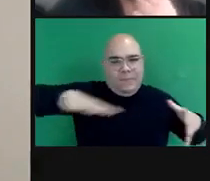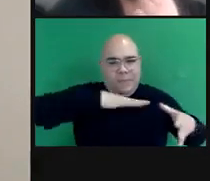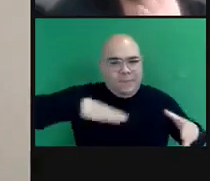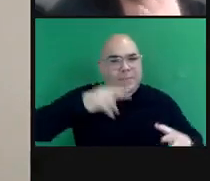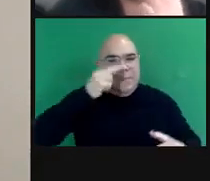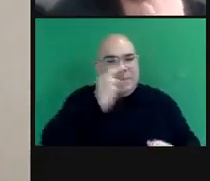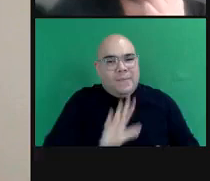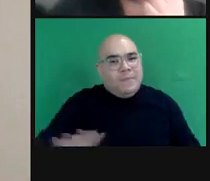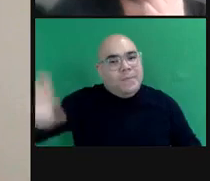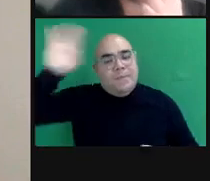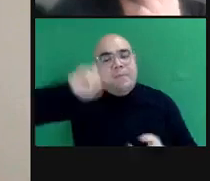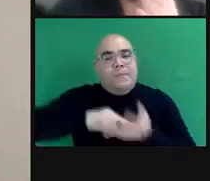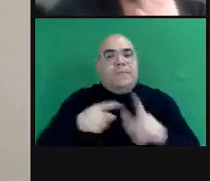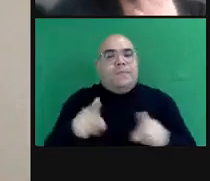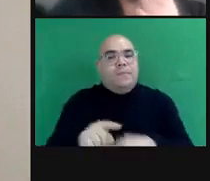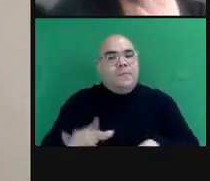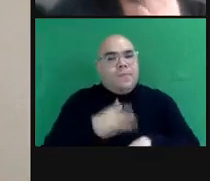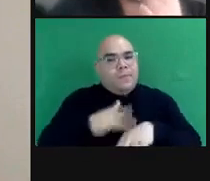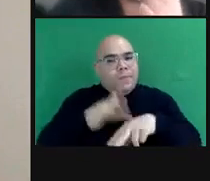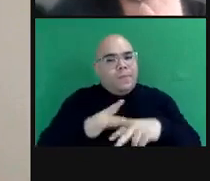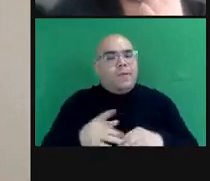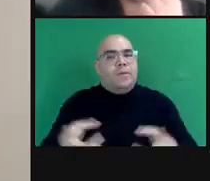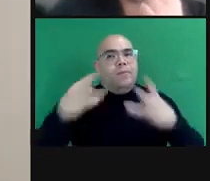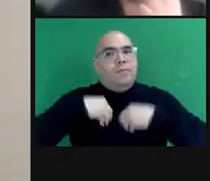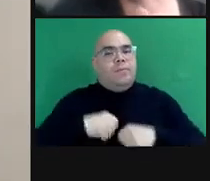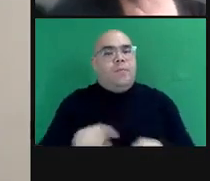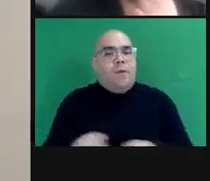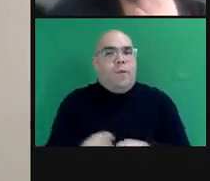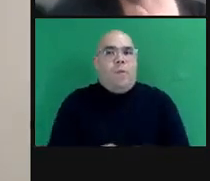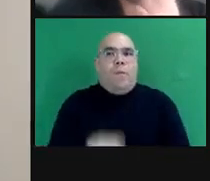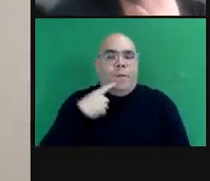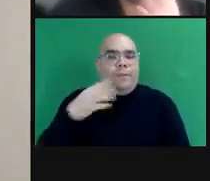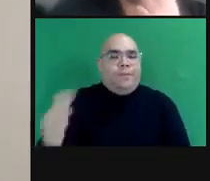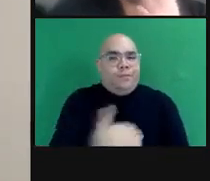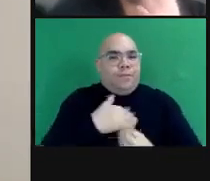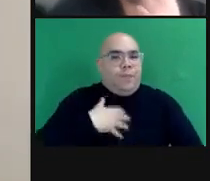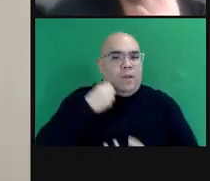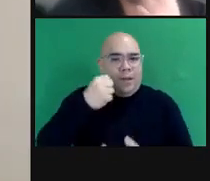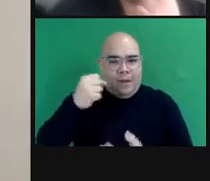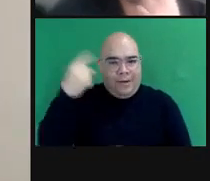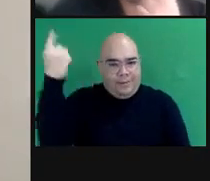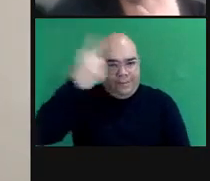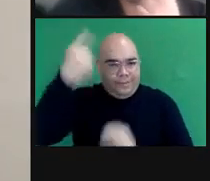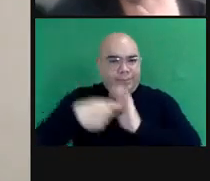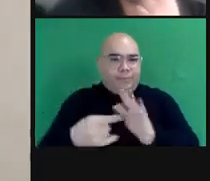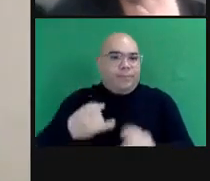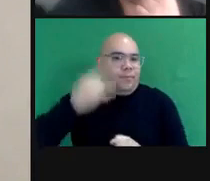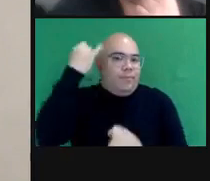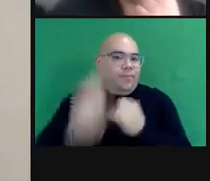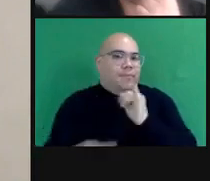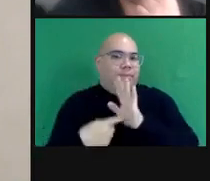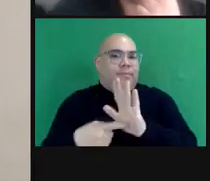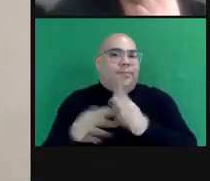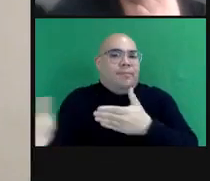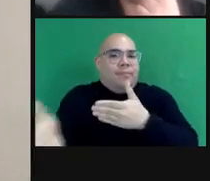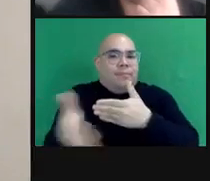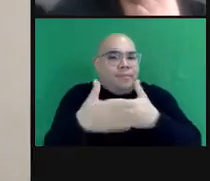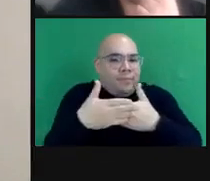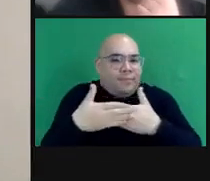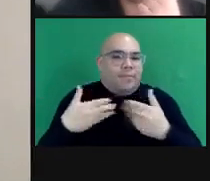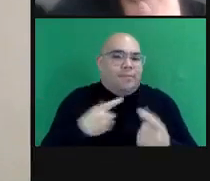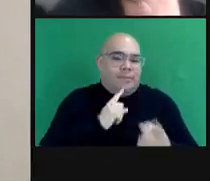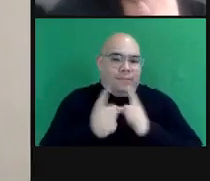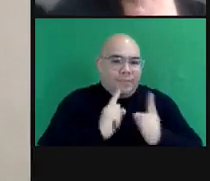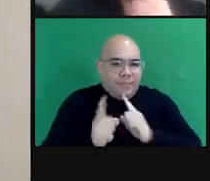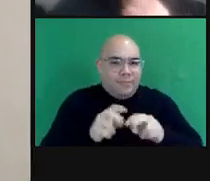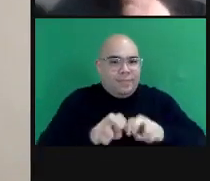sensibilización y apropiación de la sociedad hacia el patrimonio en general, ¿no? Para terminar y pues ya ir cerrando nuestro diálogo que